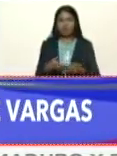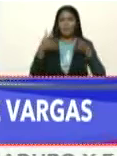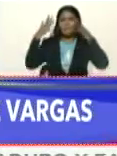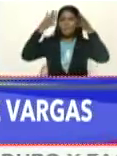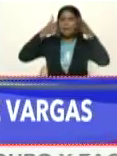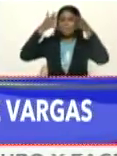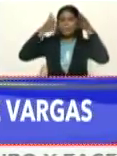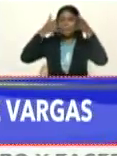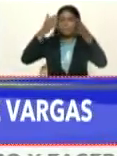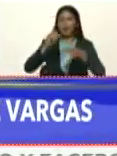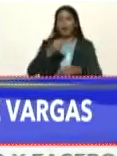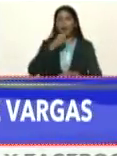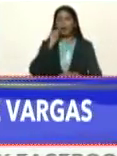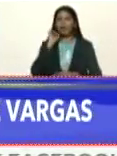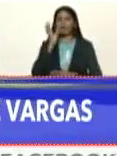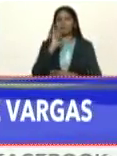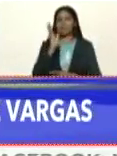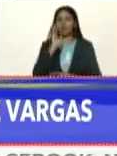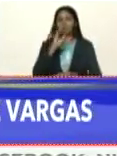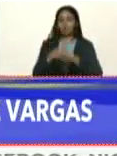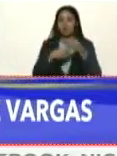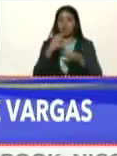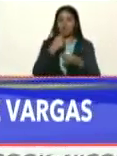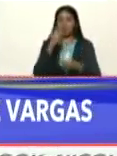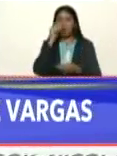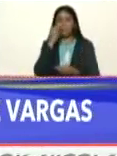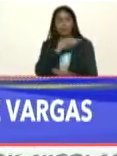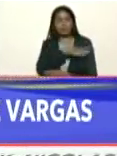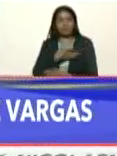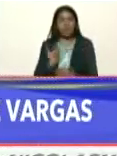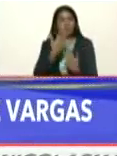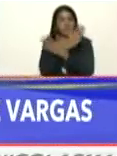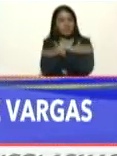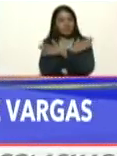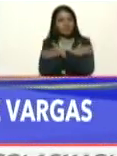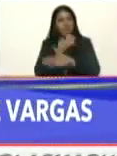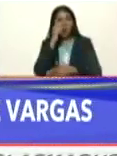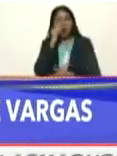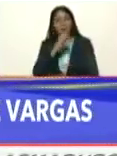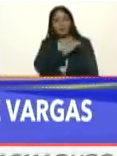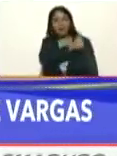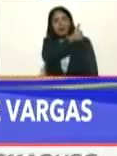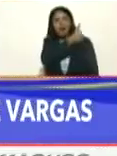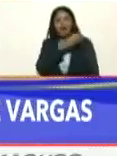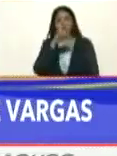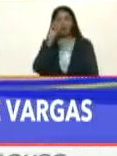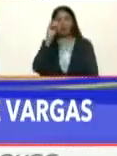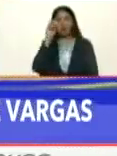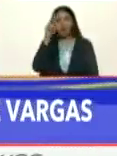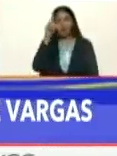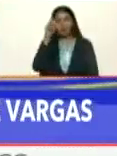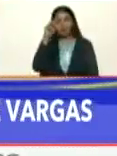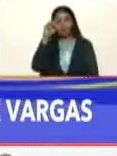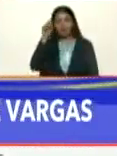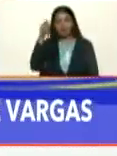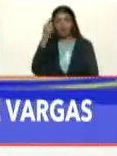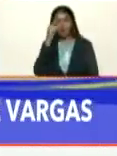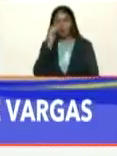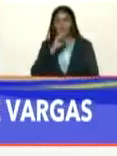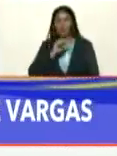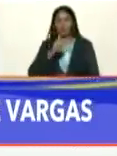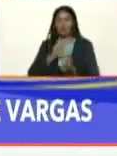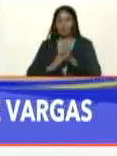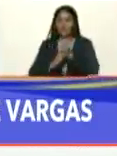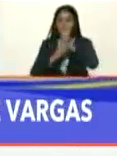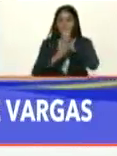patriótico, revolucionario que nos ha dado, quiero felicitar al mayor general Rodríguez Cabello, comandante general del ejército,